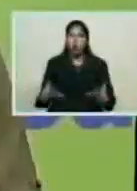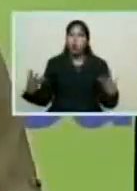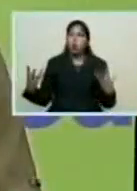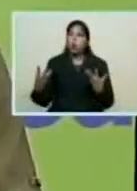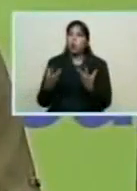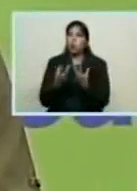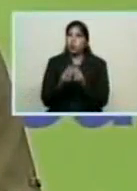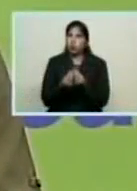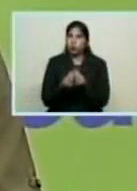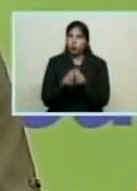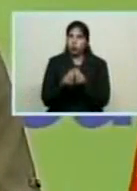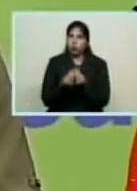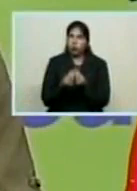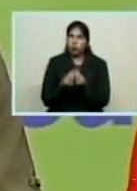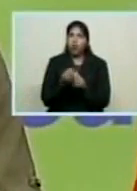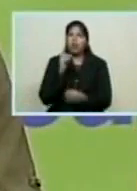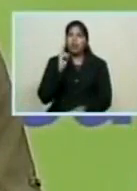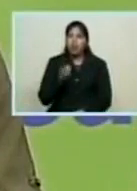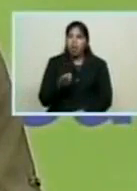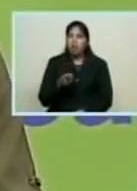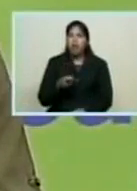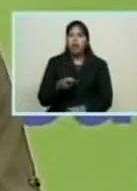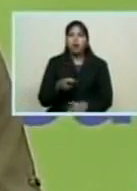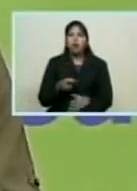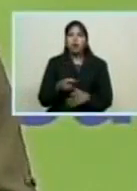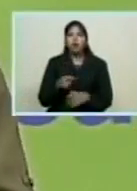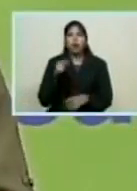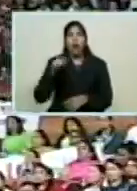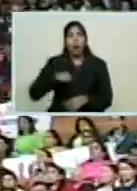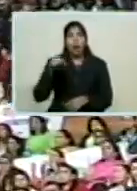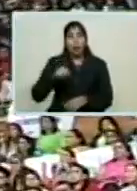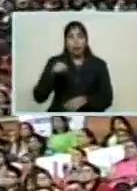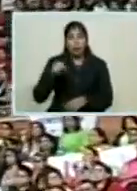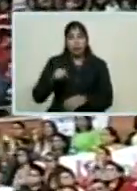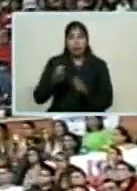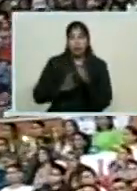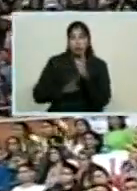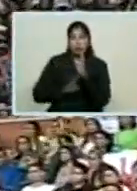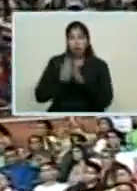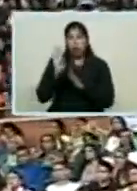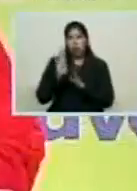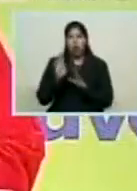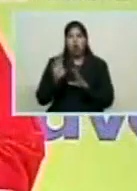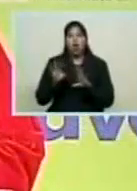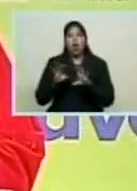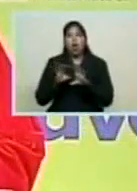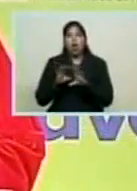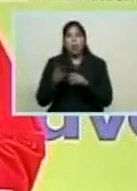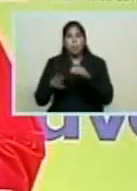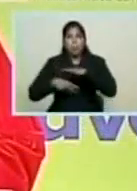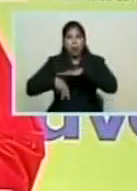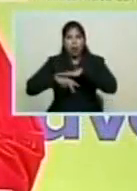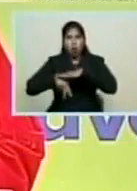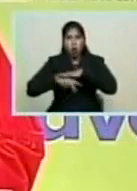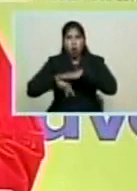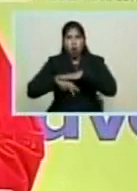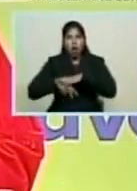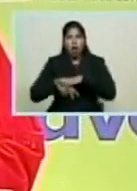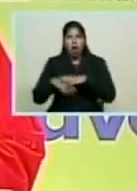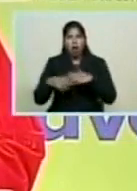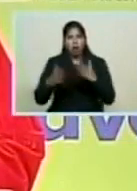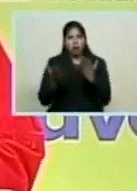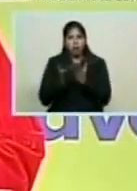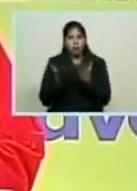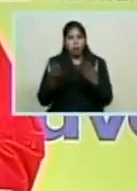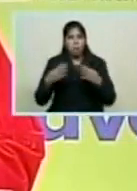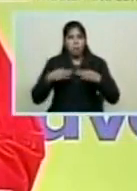juntos debemos llevar la matrícula escolar de la educación inicial, de la educación